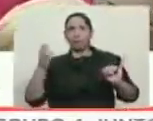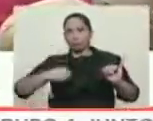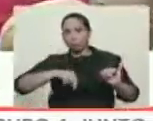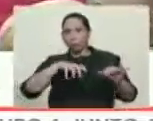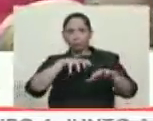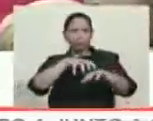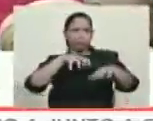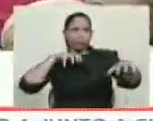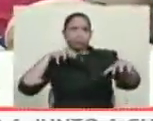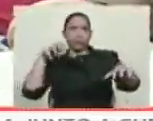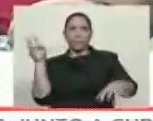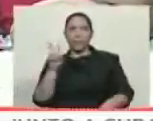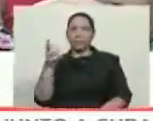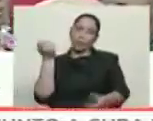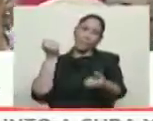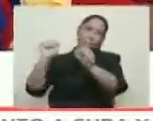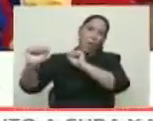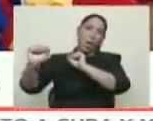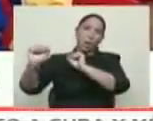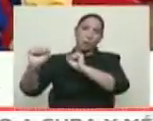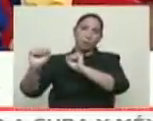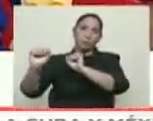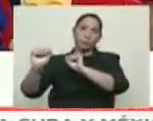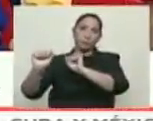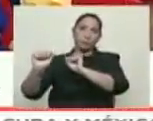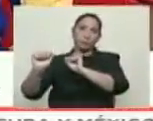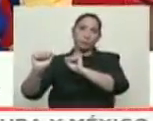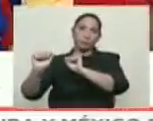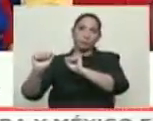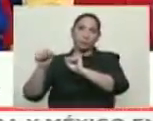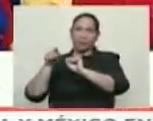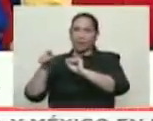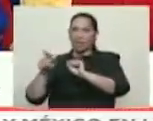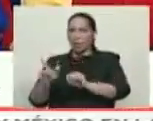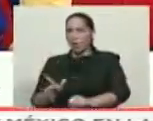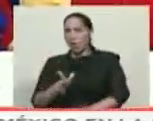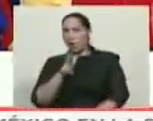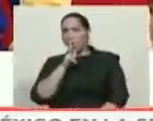Venezuela repudian y rechazan esta bárbara